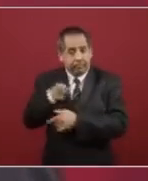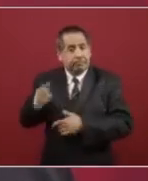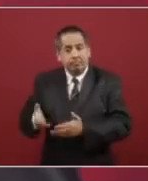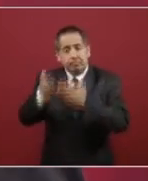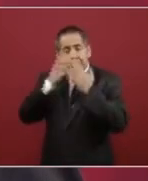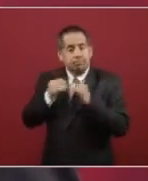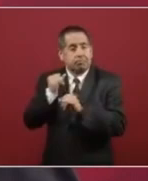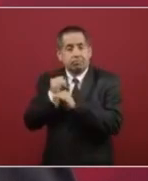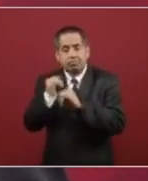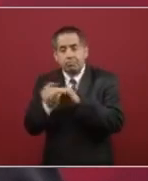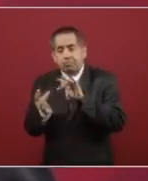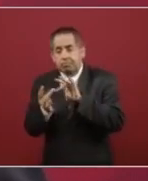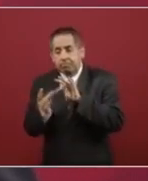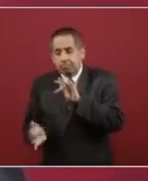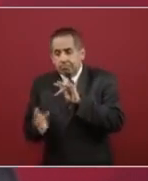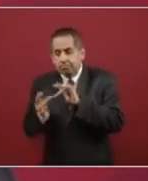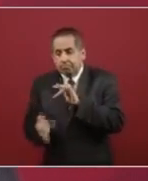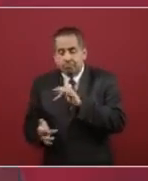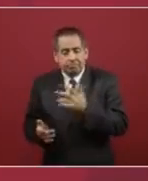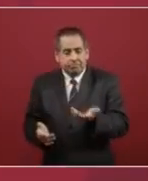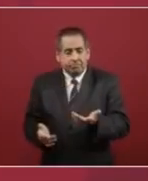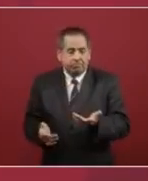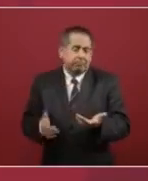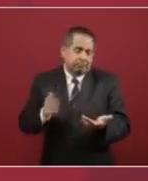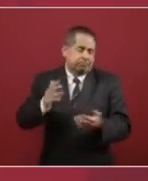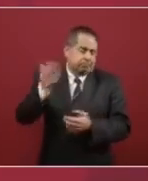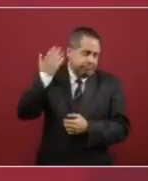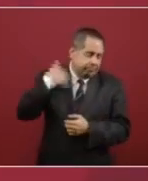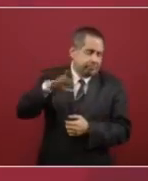Y sí, en la época en que salió